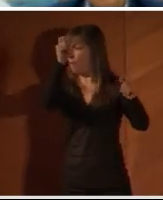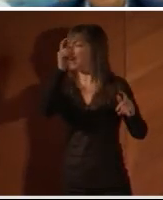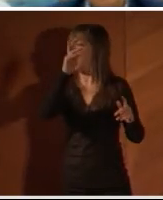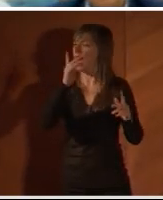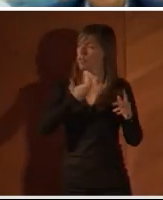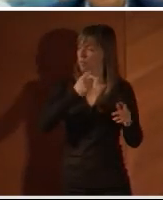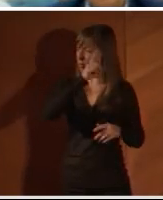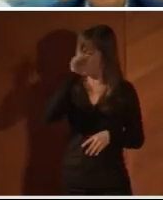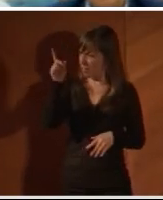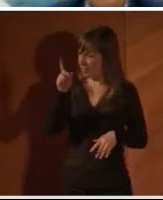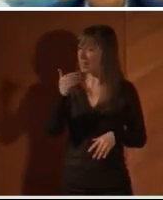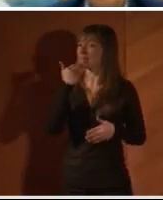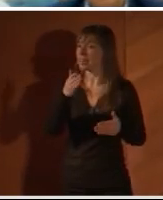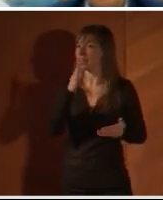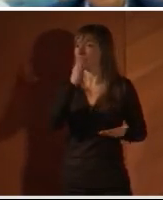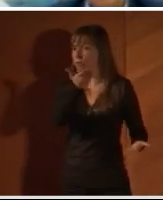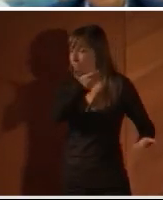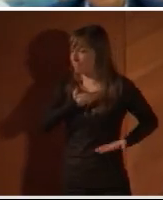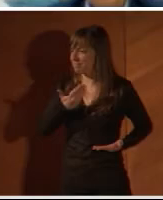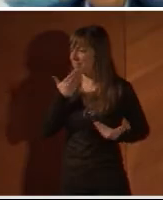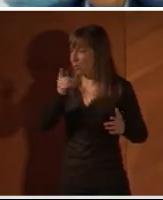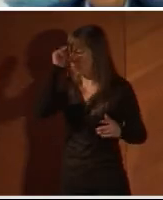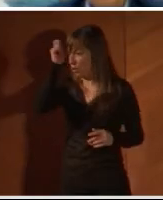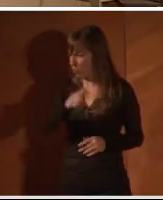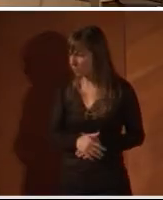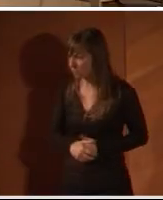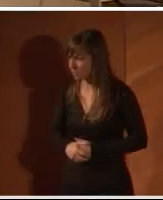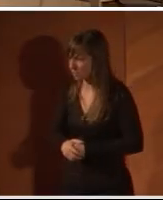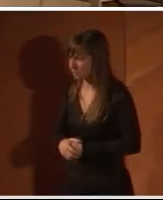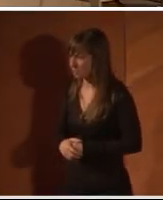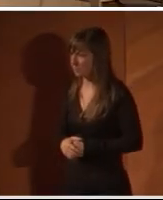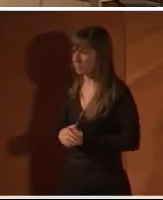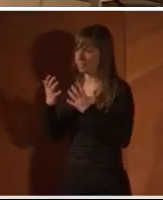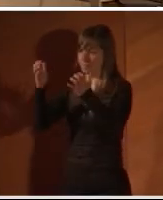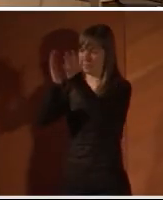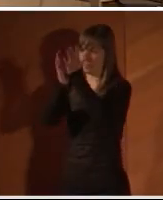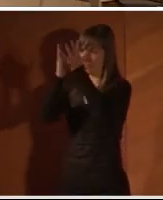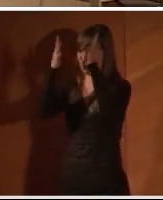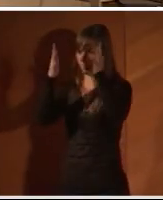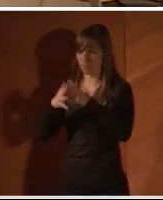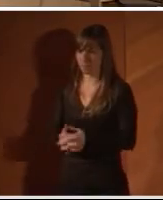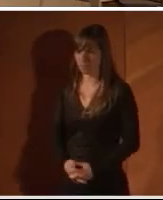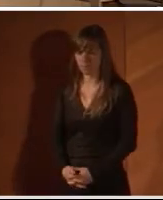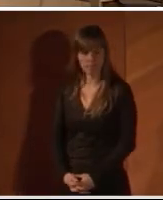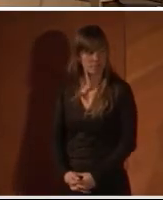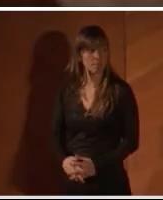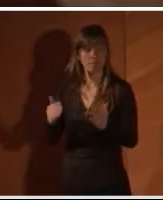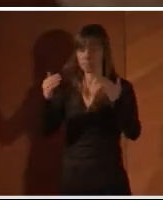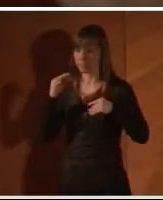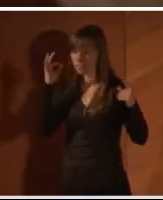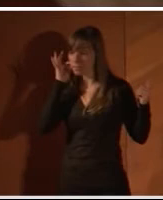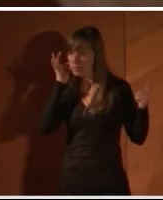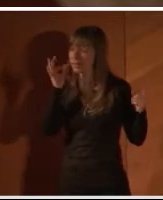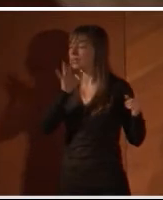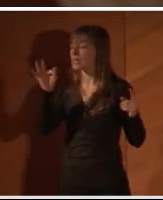poder contar con vosotros en este ambicioso proyecto. Un saludo. Muchas gracias. Es el momento del Ayuntamiento